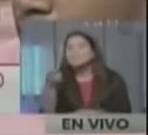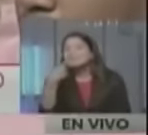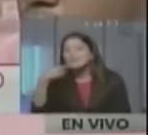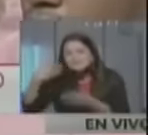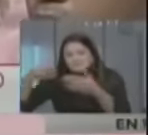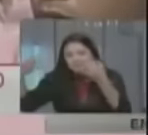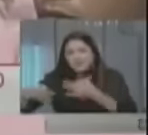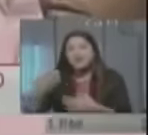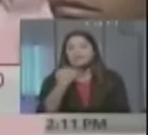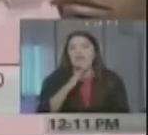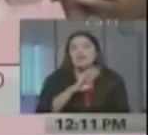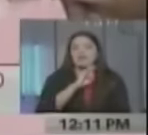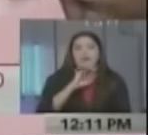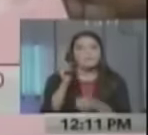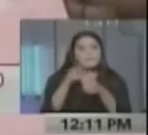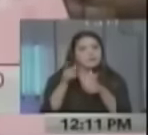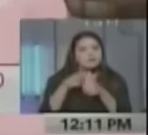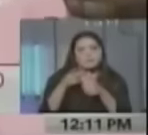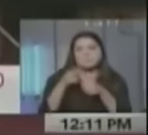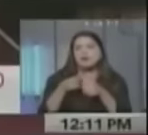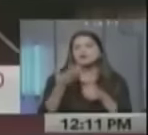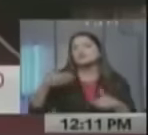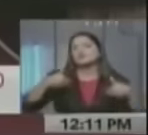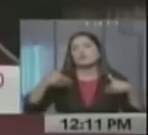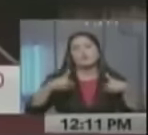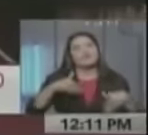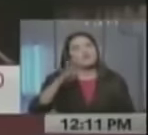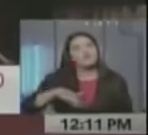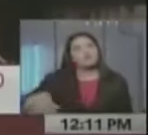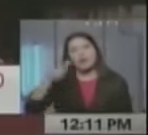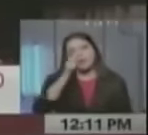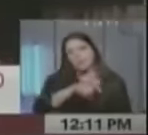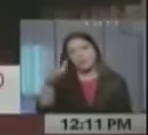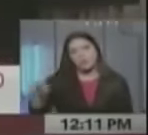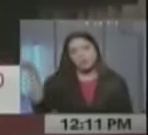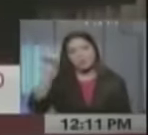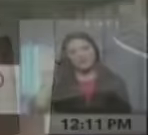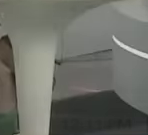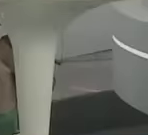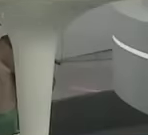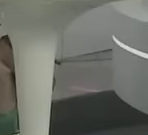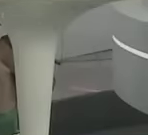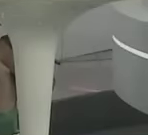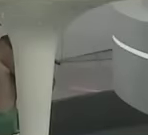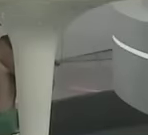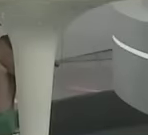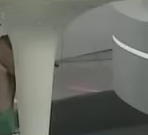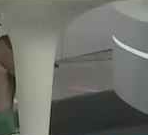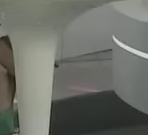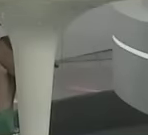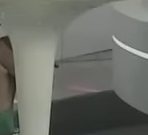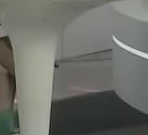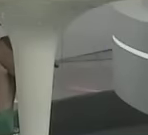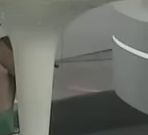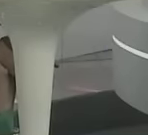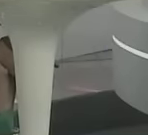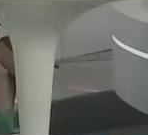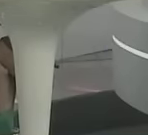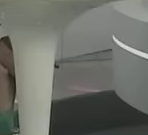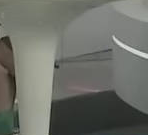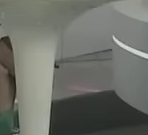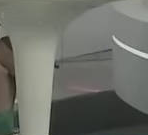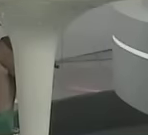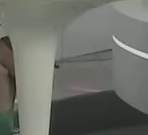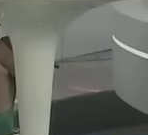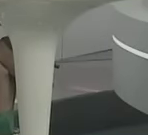de las enfermedades principales que sufre la población venezolana. Bien, parte de